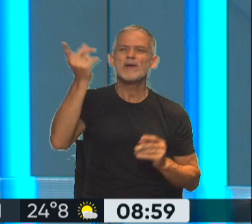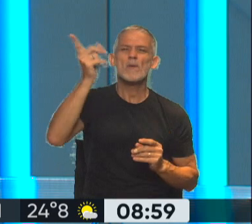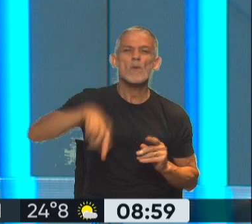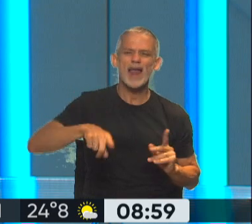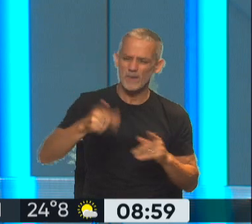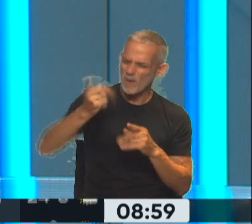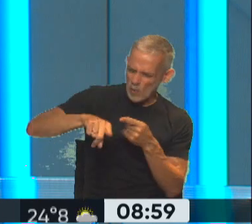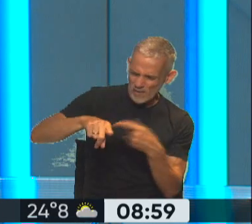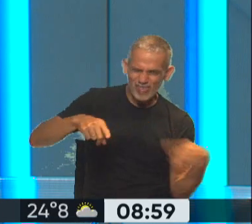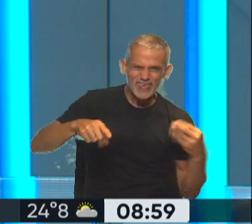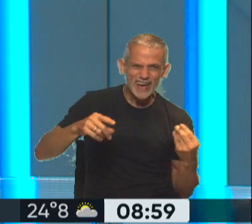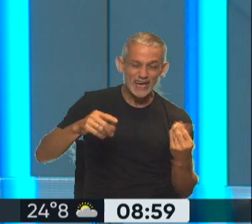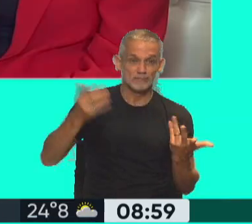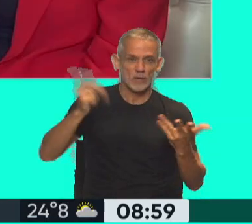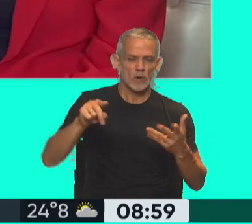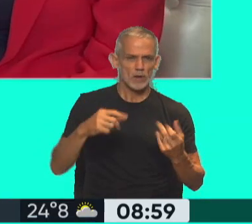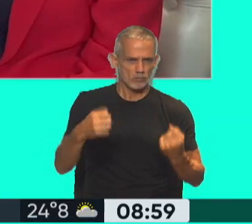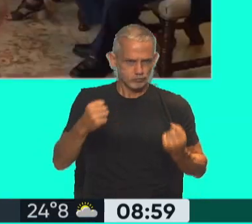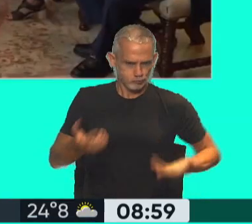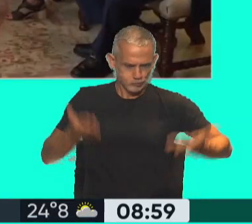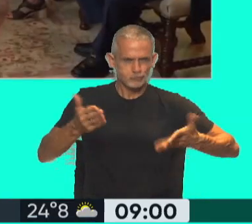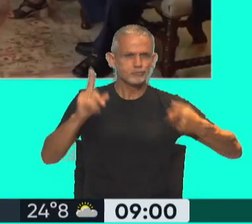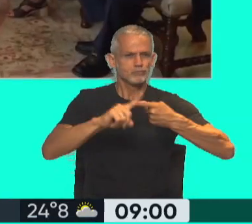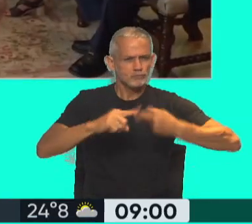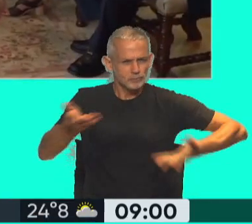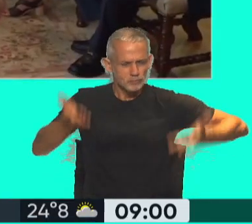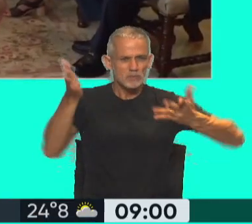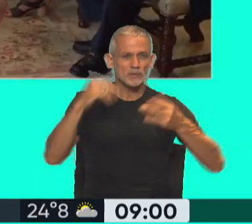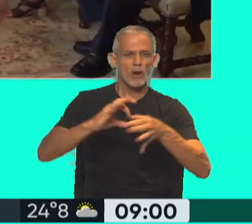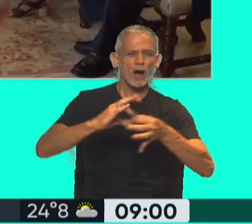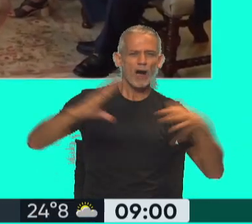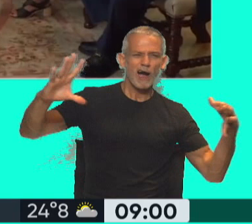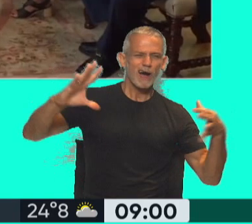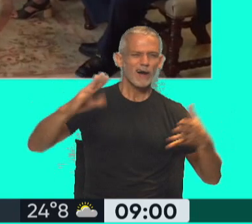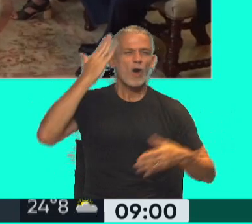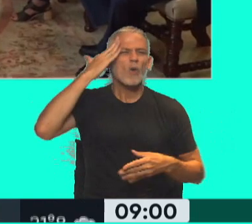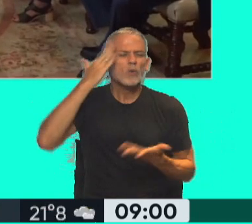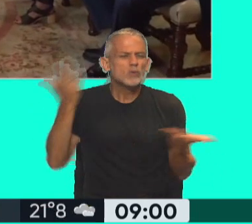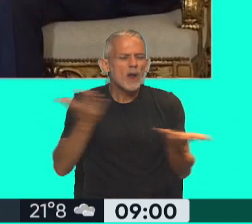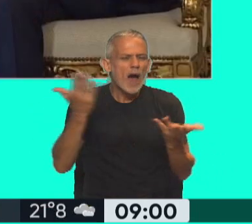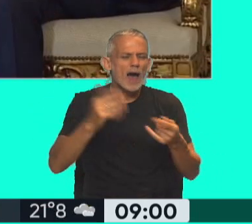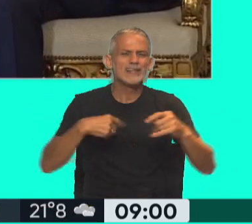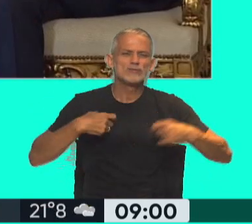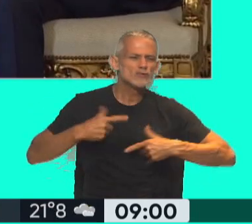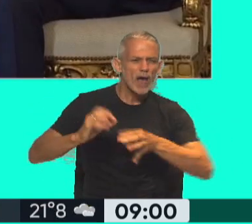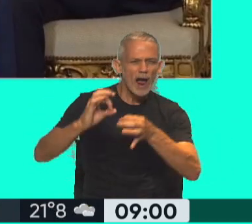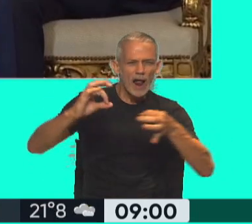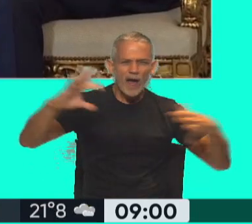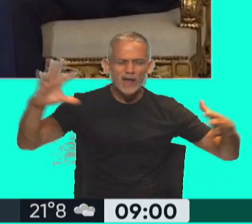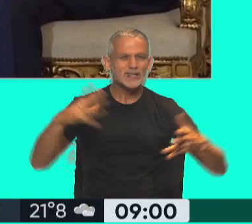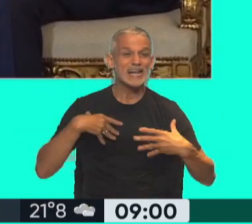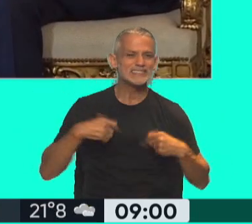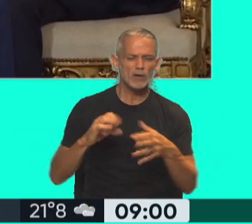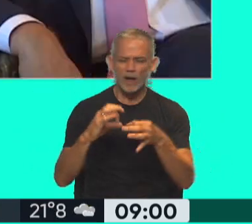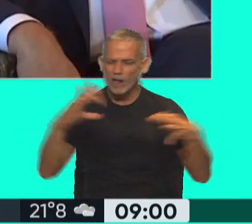aspecto económico sino que lo que busca es volver a fortalecer una relación que está perdida en términos culturales sociales de